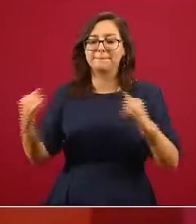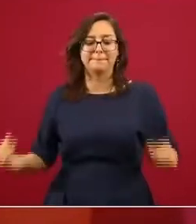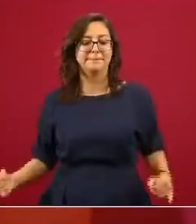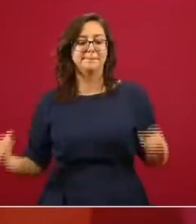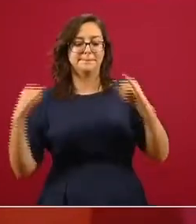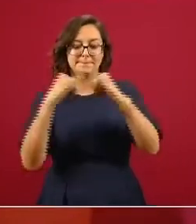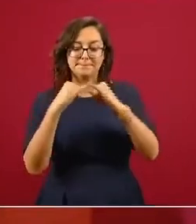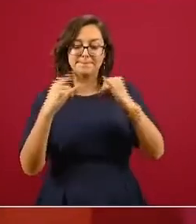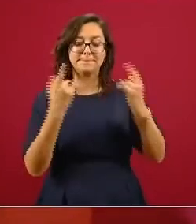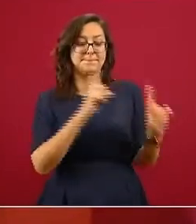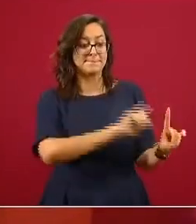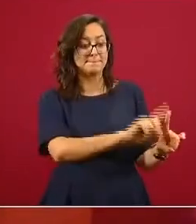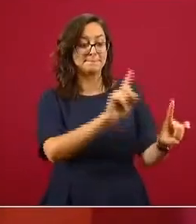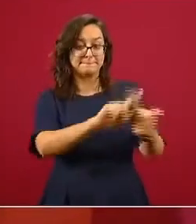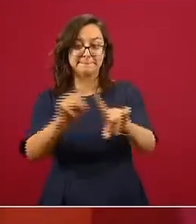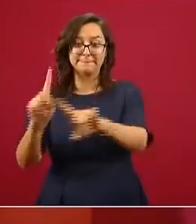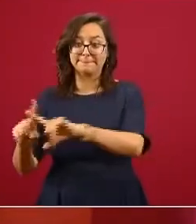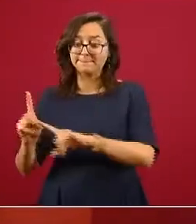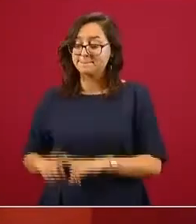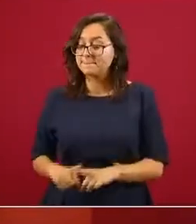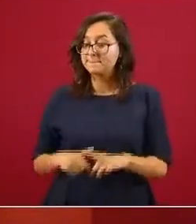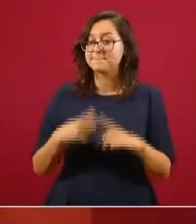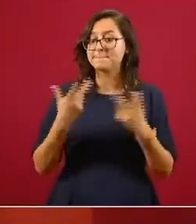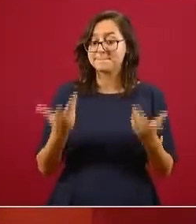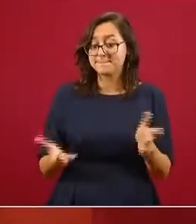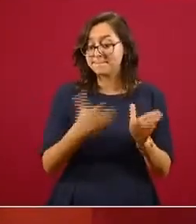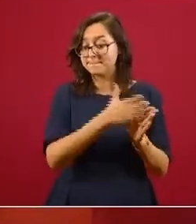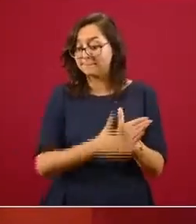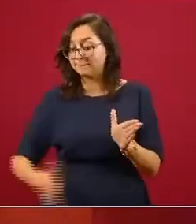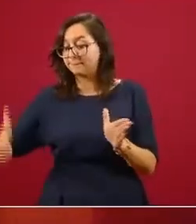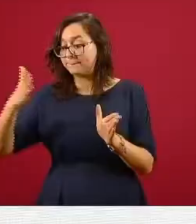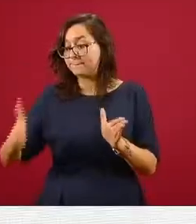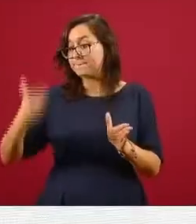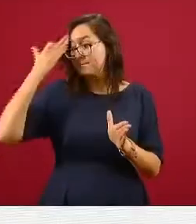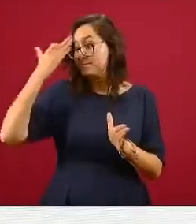institucionales necesarios para responder a esa fase